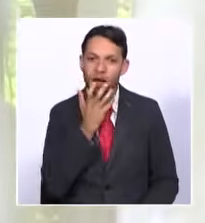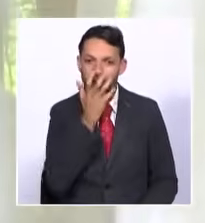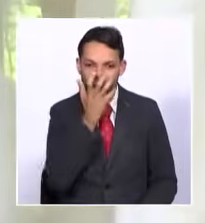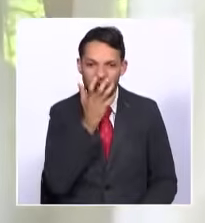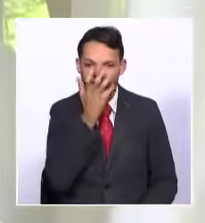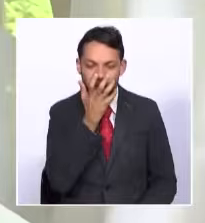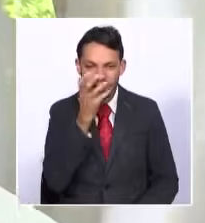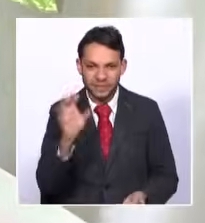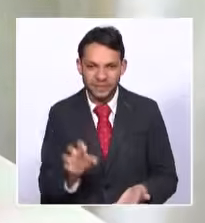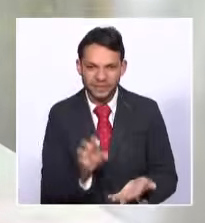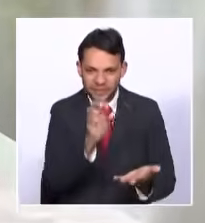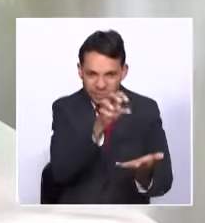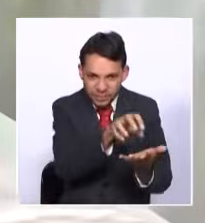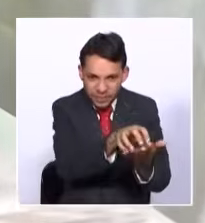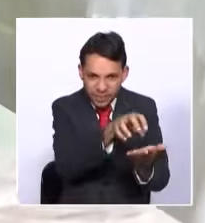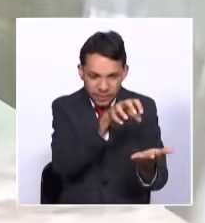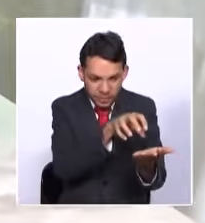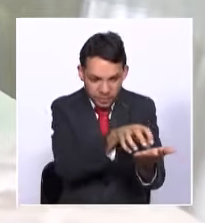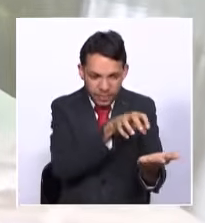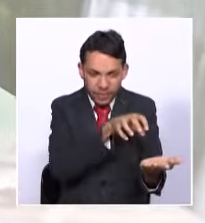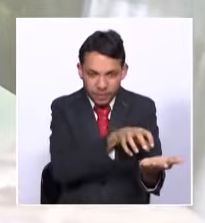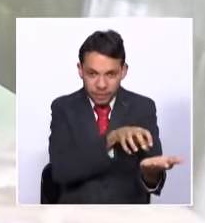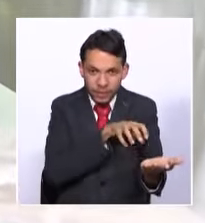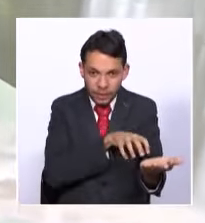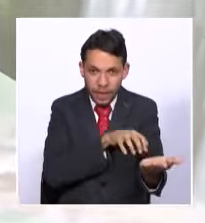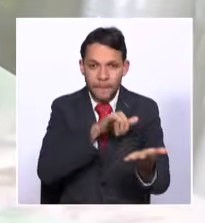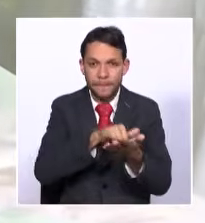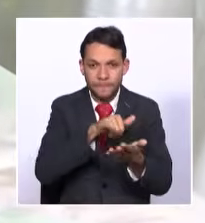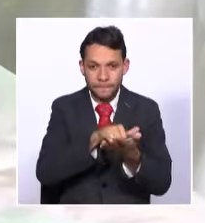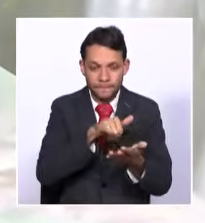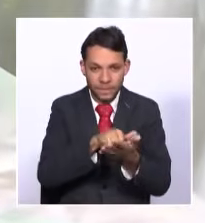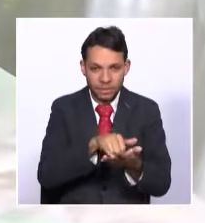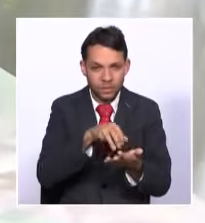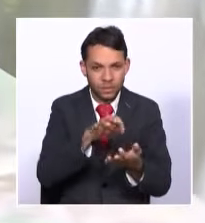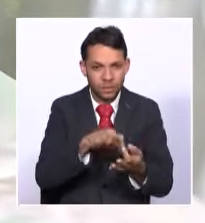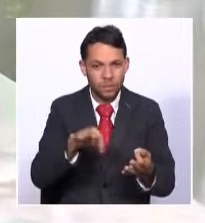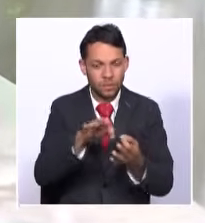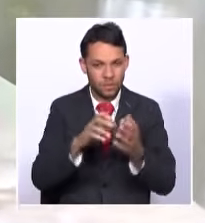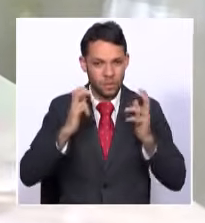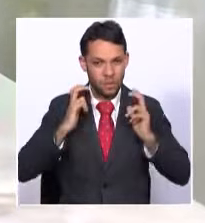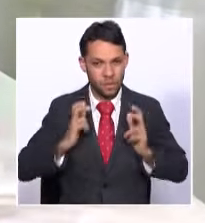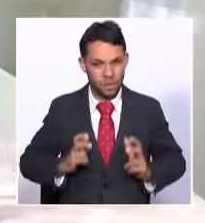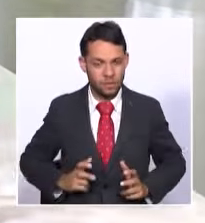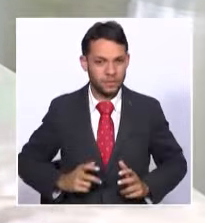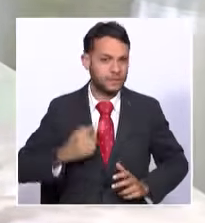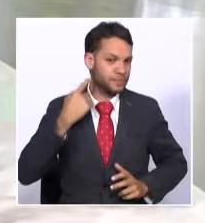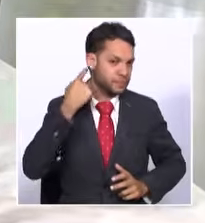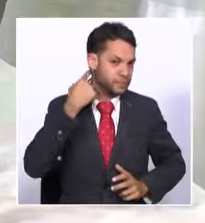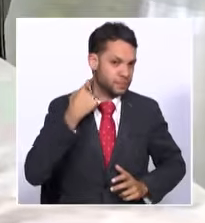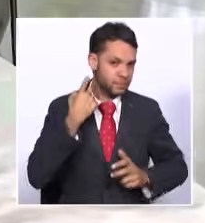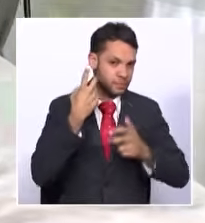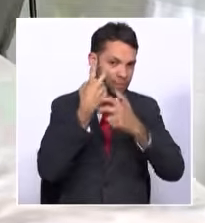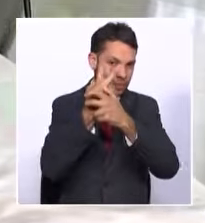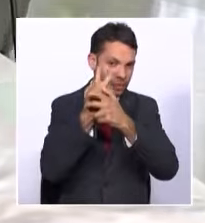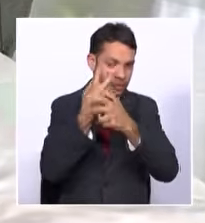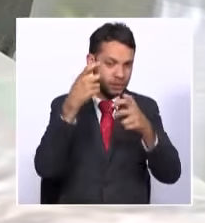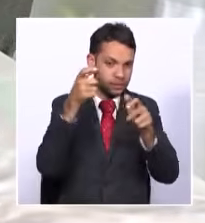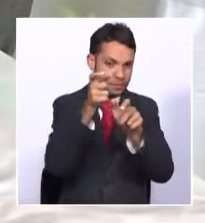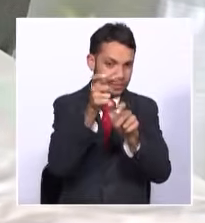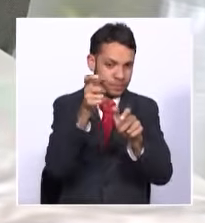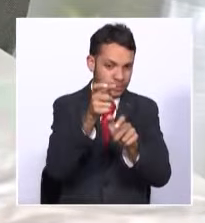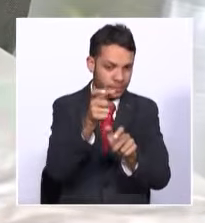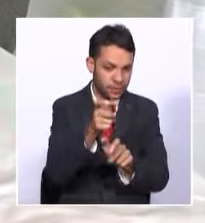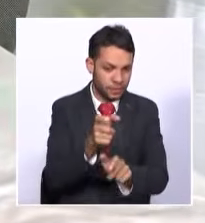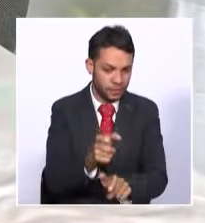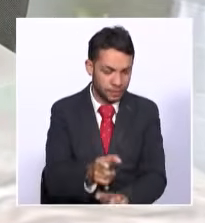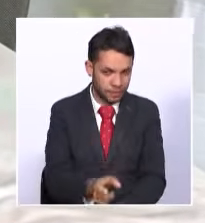el procedimiento de terapia podría representar la columna vertebral. Pero si la columna vertebral empieza a tener